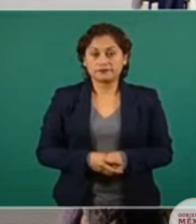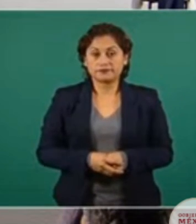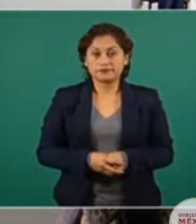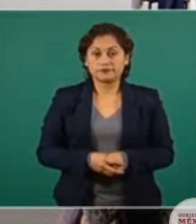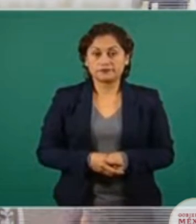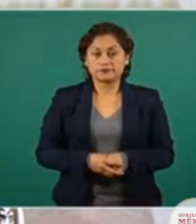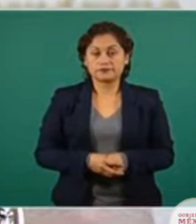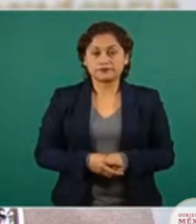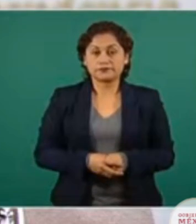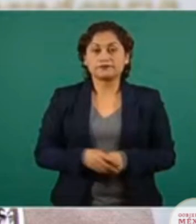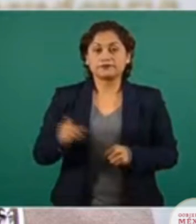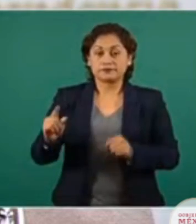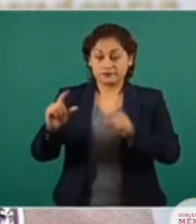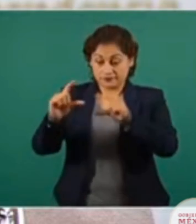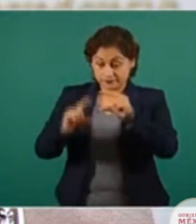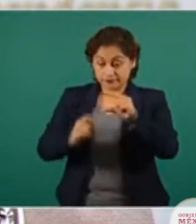le contestó Pedro Miguel.